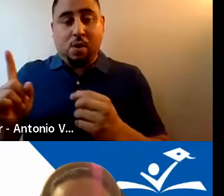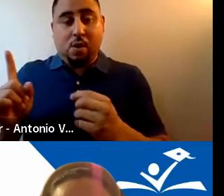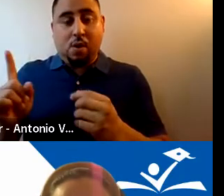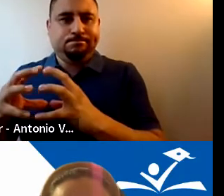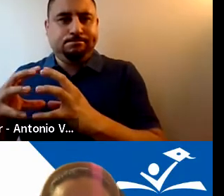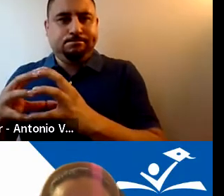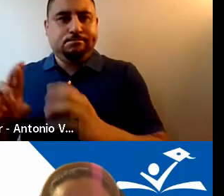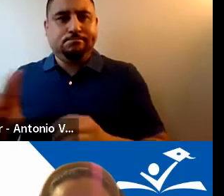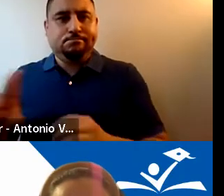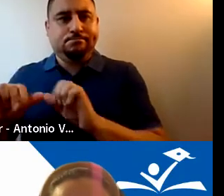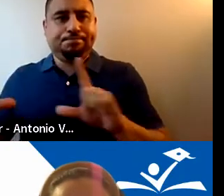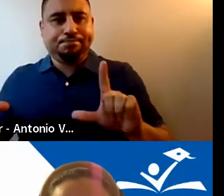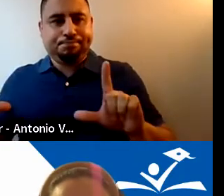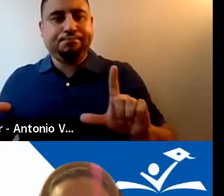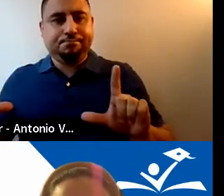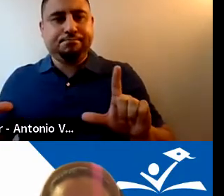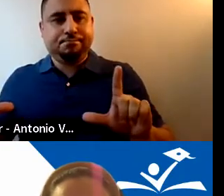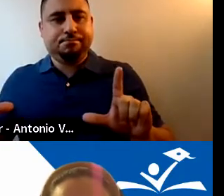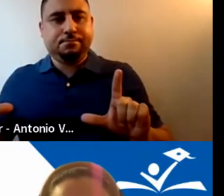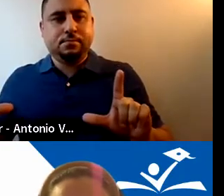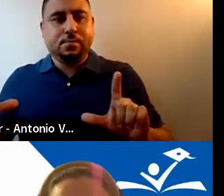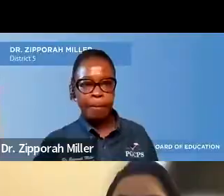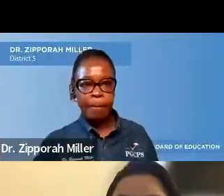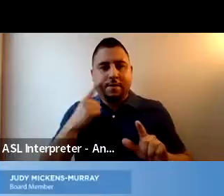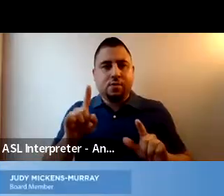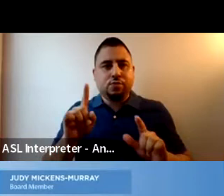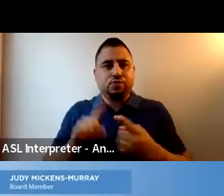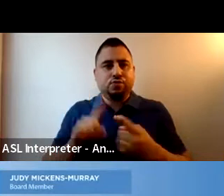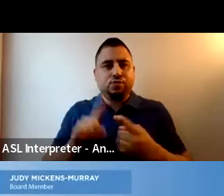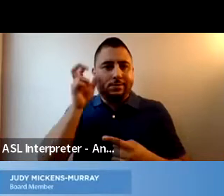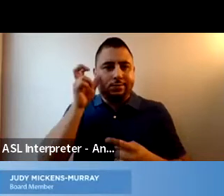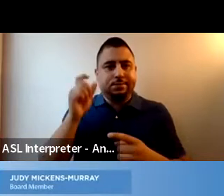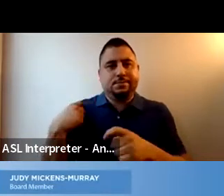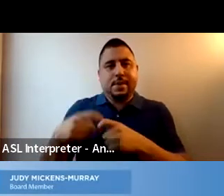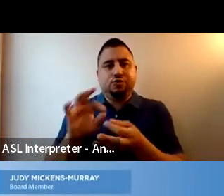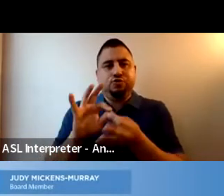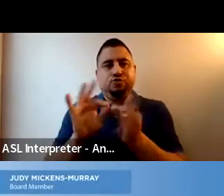en la parte de abajo de su pantalla para adquirir interpretación en español.